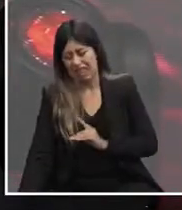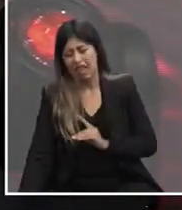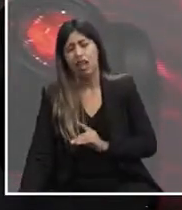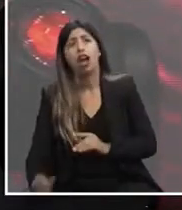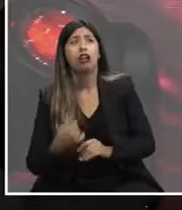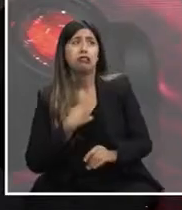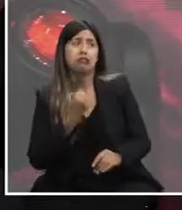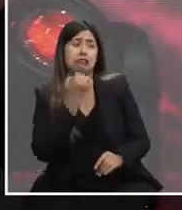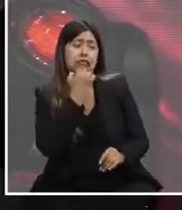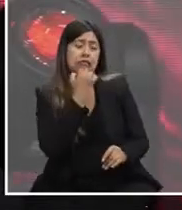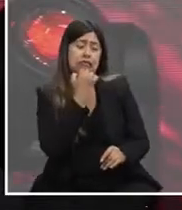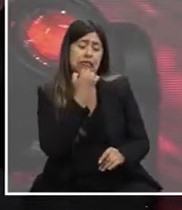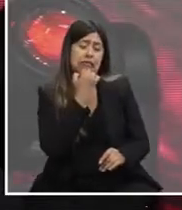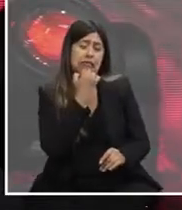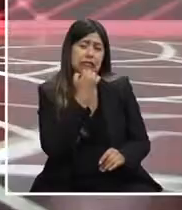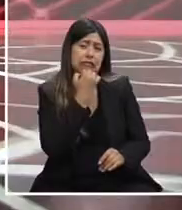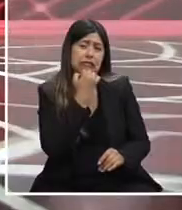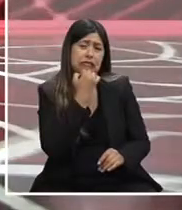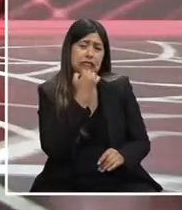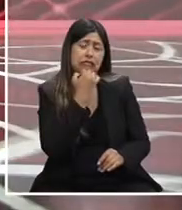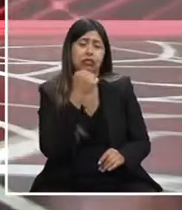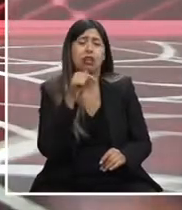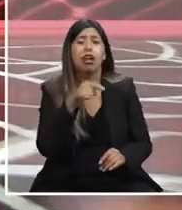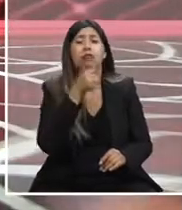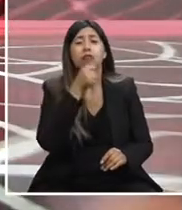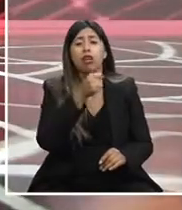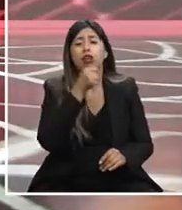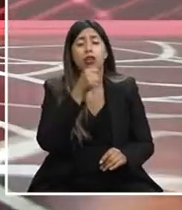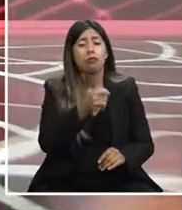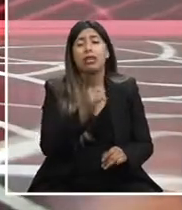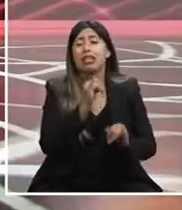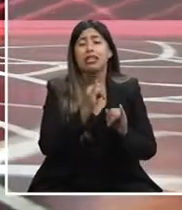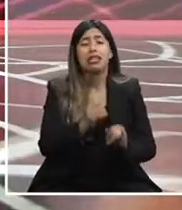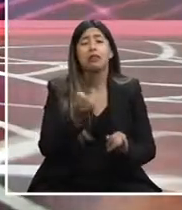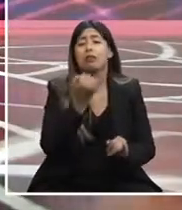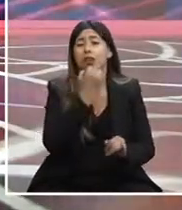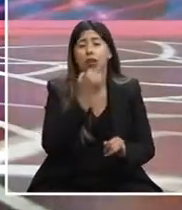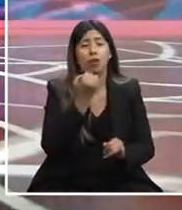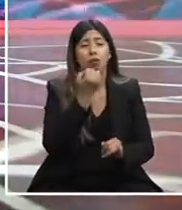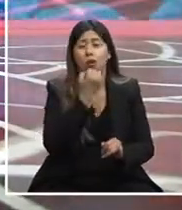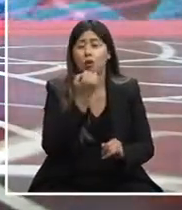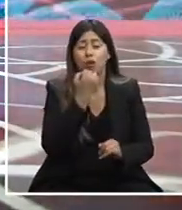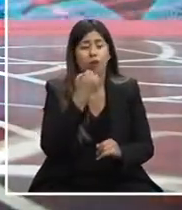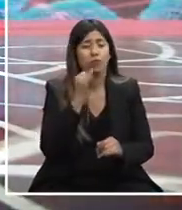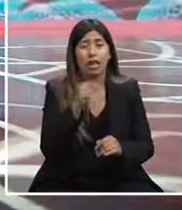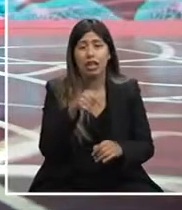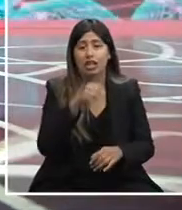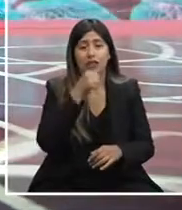equivoqué, me cometí un tremendo error. En periodismo se cometen errores todo el tiempo y a mí me ha tocado montones de veces